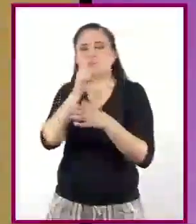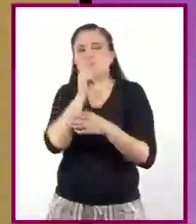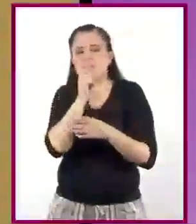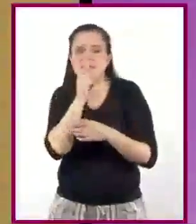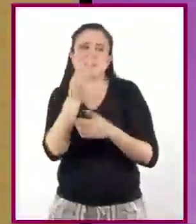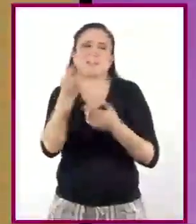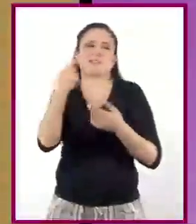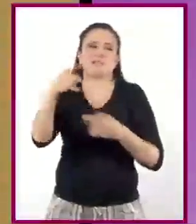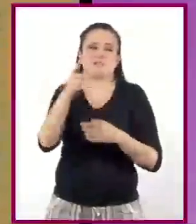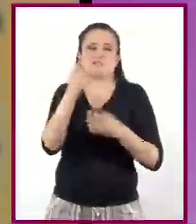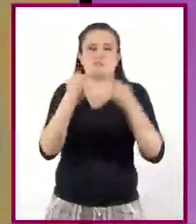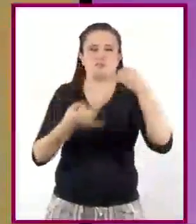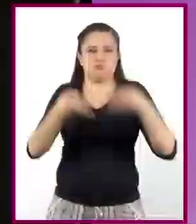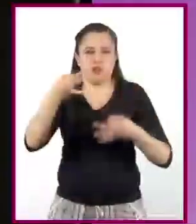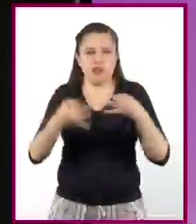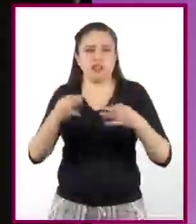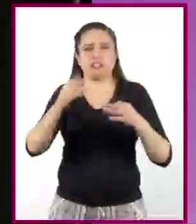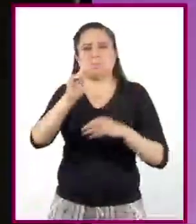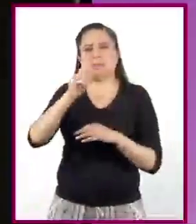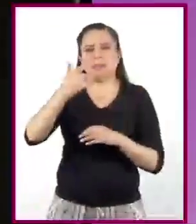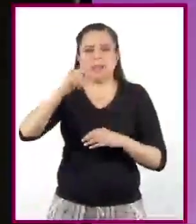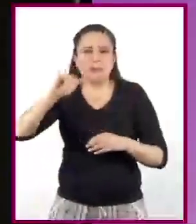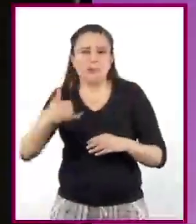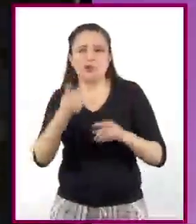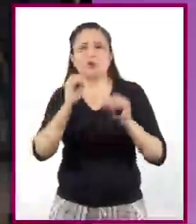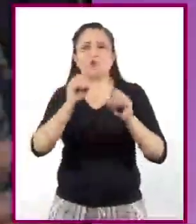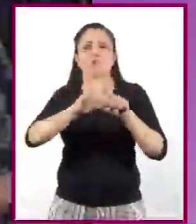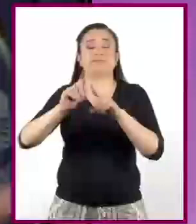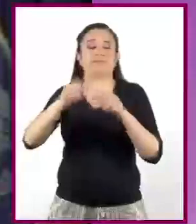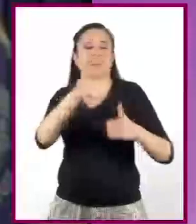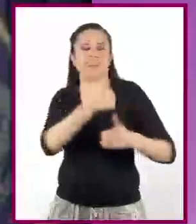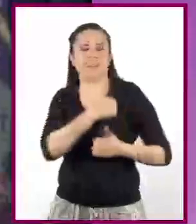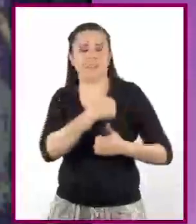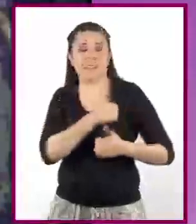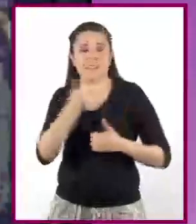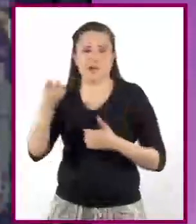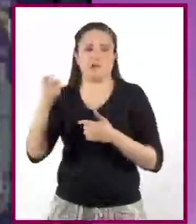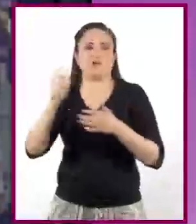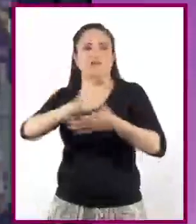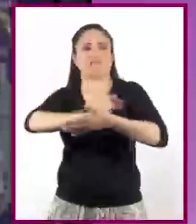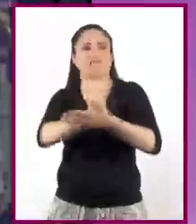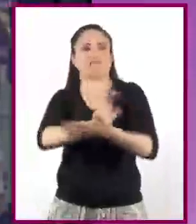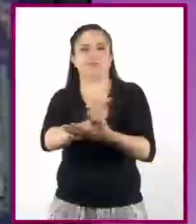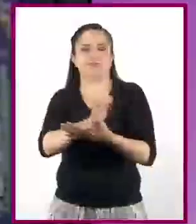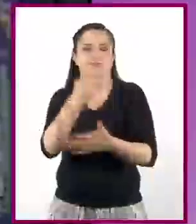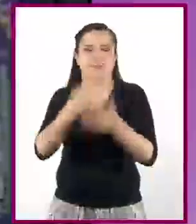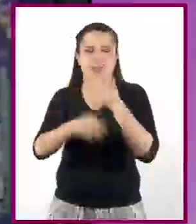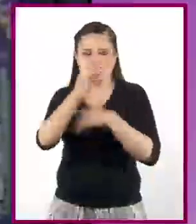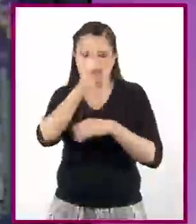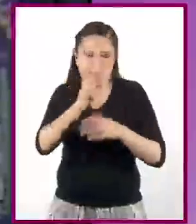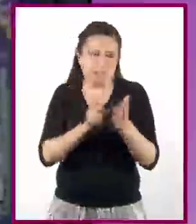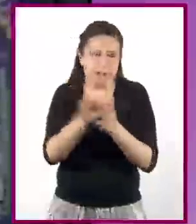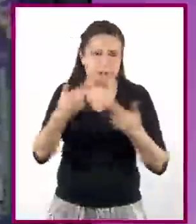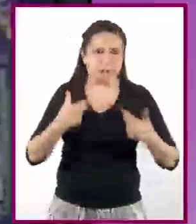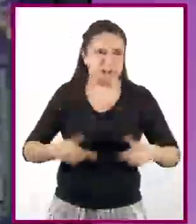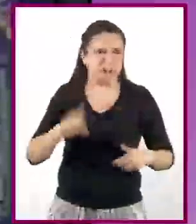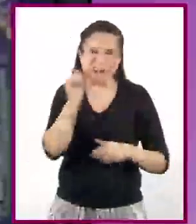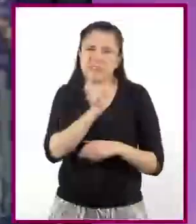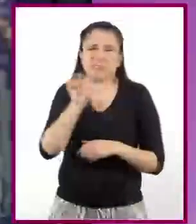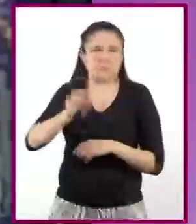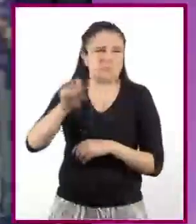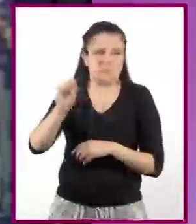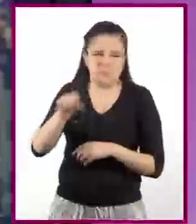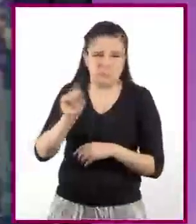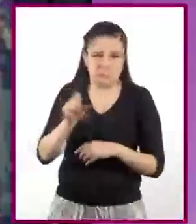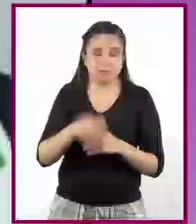policías ministeriales o judiciales o el mismo ejército. ¿Cómo ayuda la comisión a las personas que se enfrentan en una